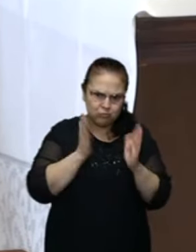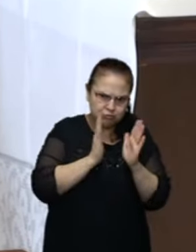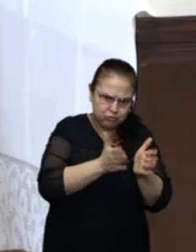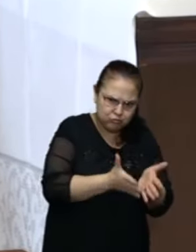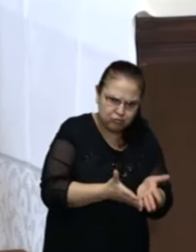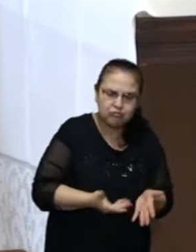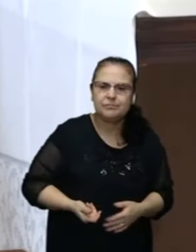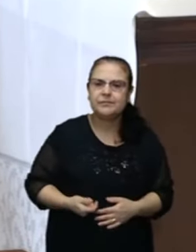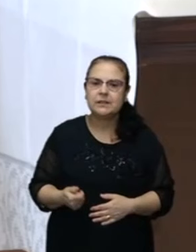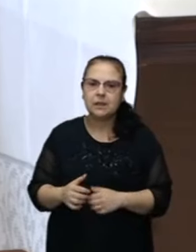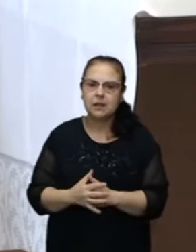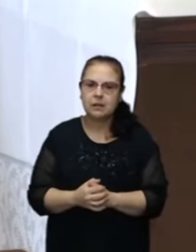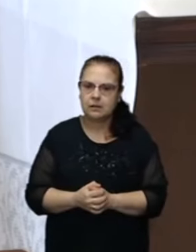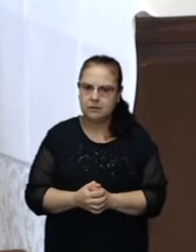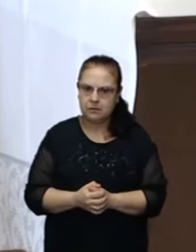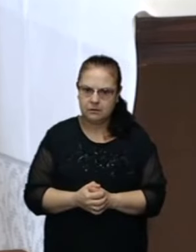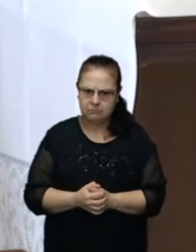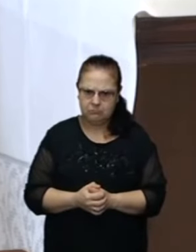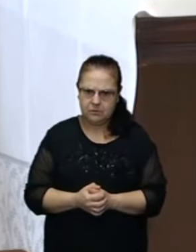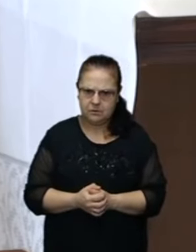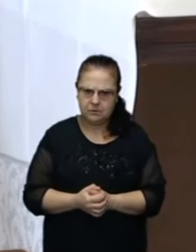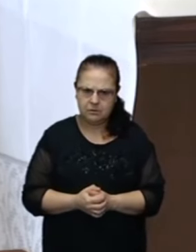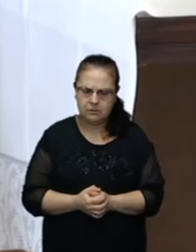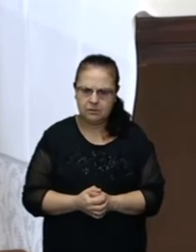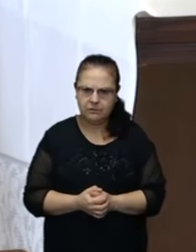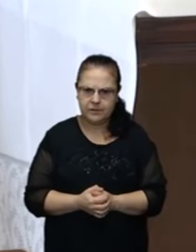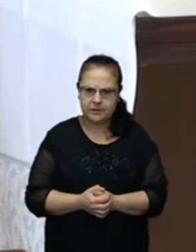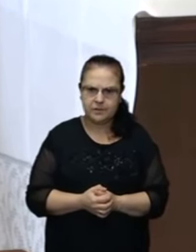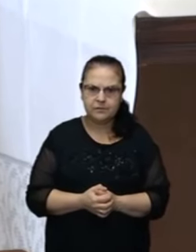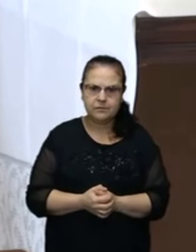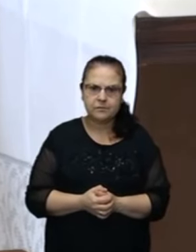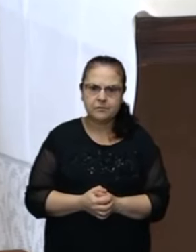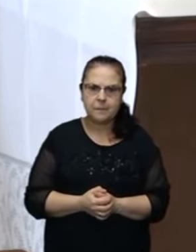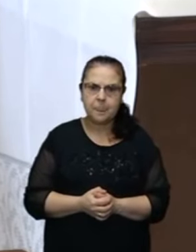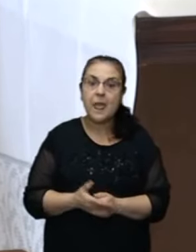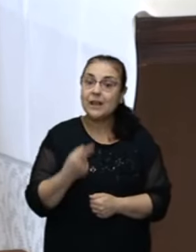son los fariseos. ¿Y qué decir de